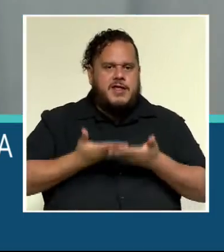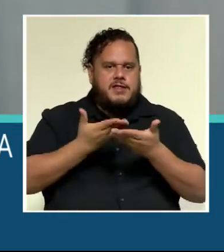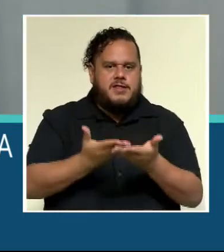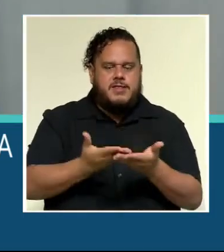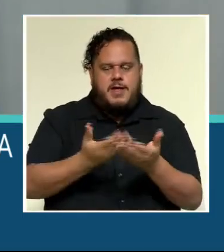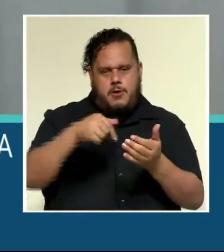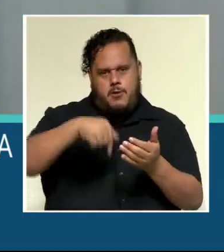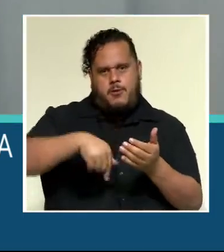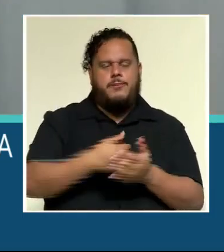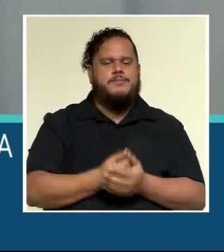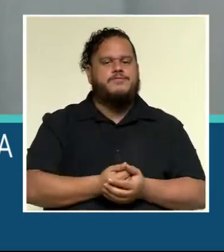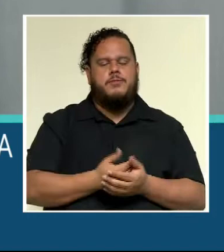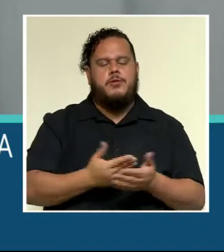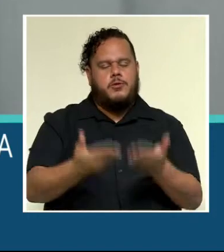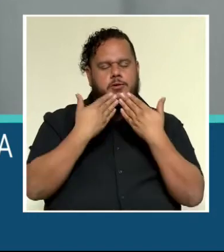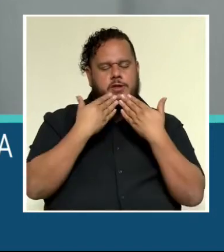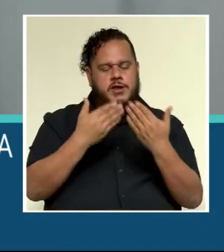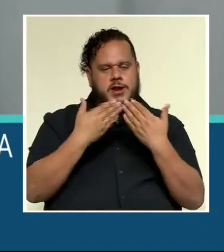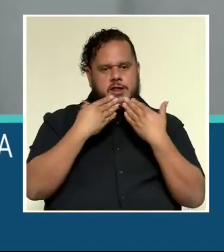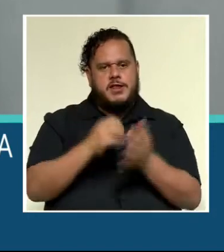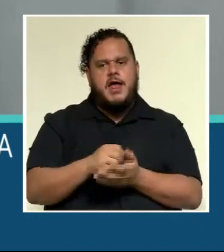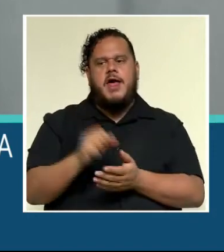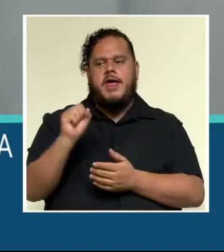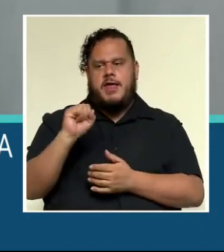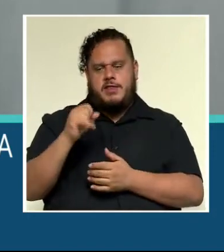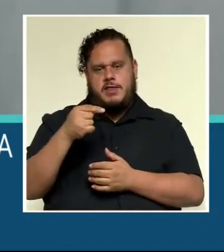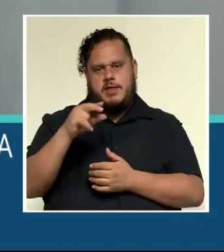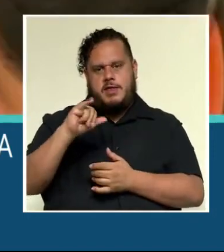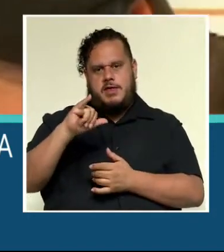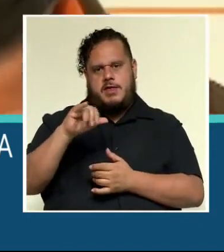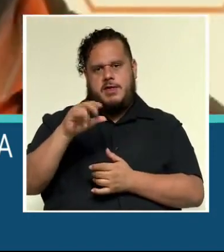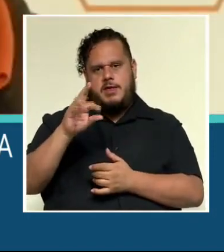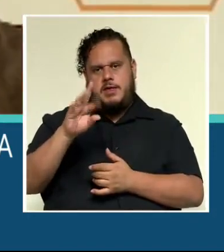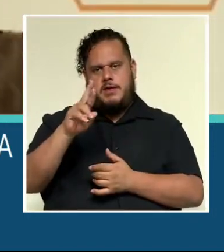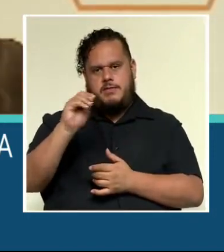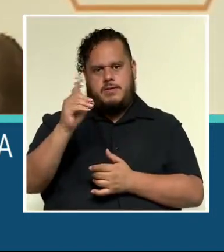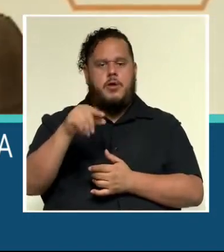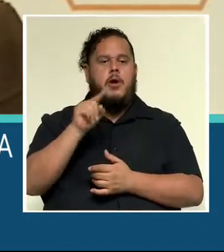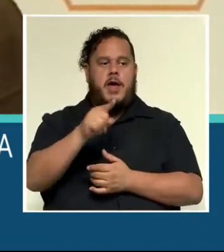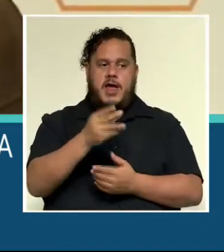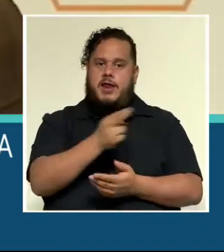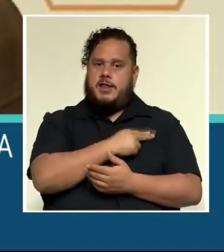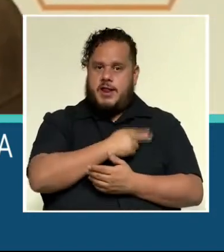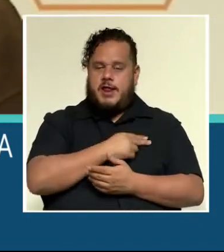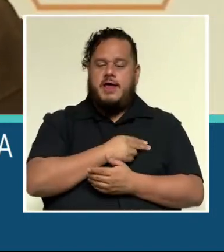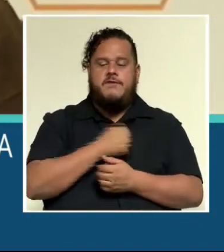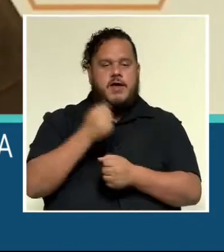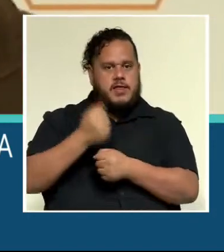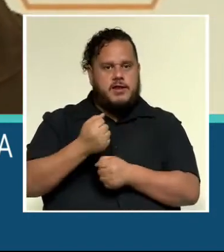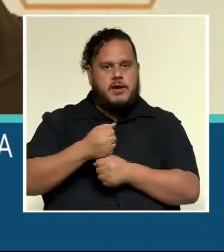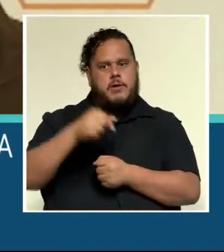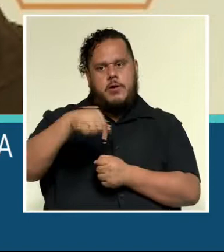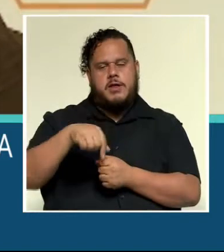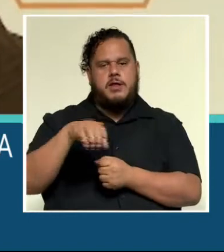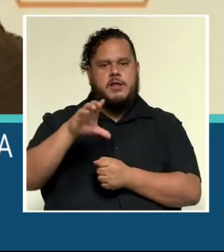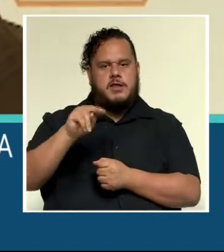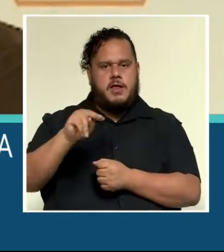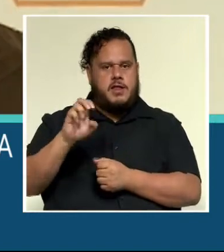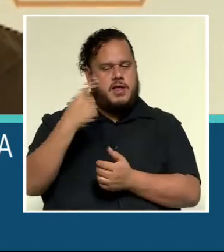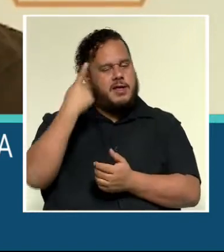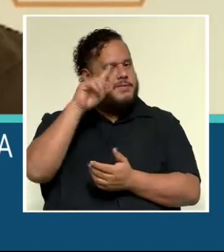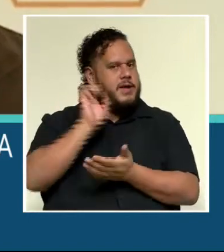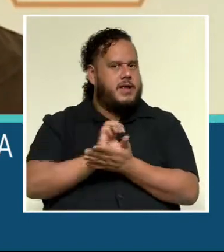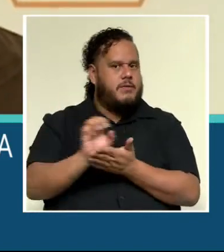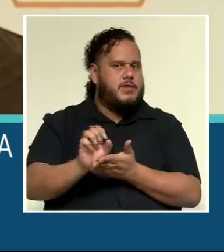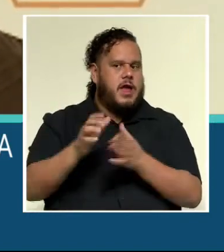Muchísimas gracias, don Sigifredo. Bueno, y ustedes pudieron escuchar las palabras del jefe de operaciones de la Comisión Nacional de Emergencias. Esto es para prevenir, para evitar